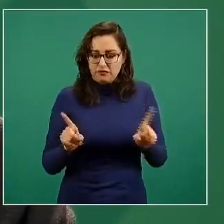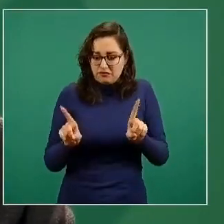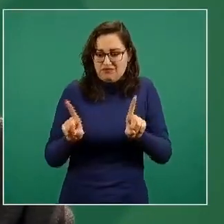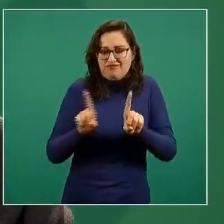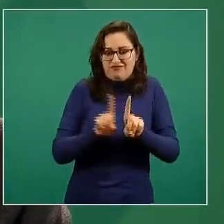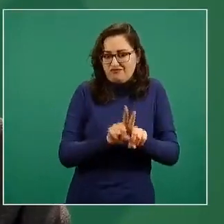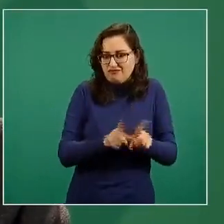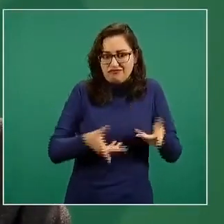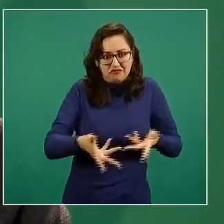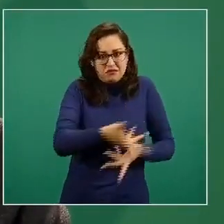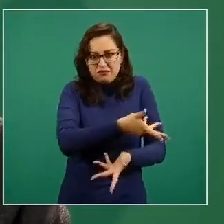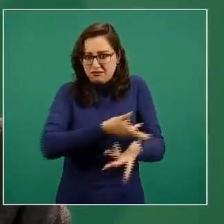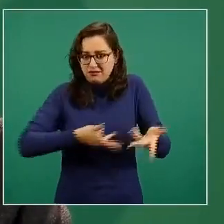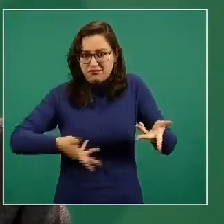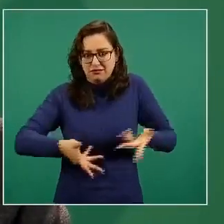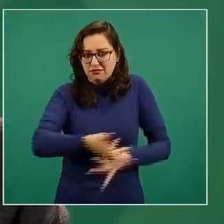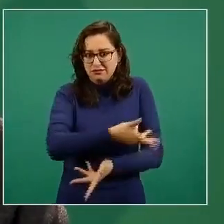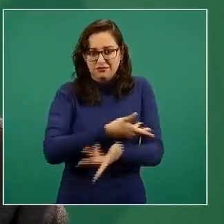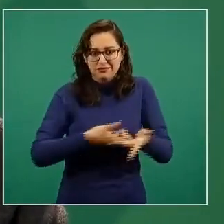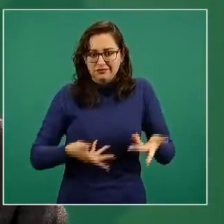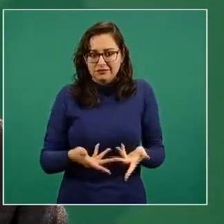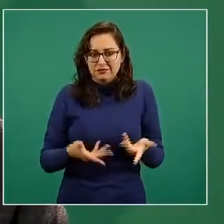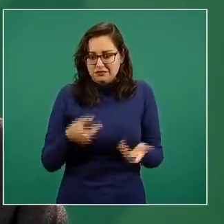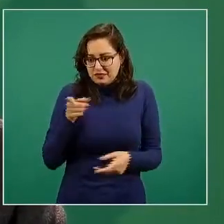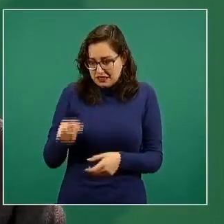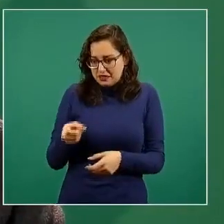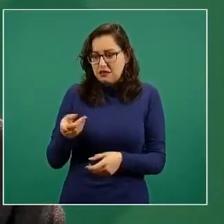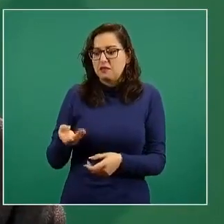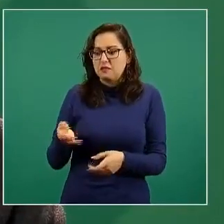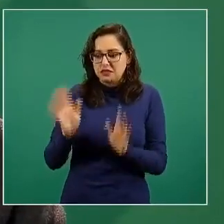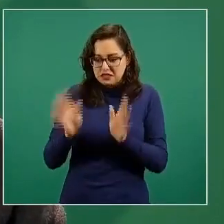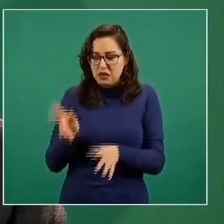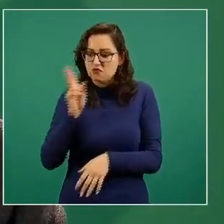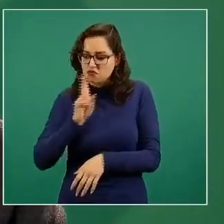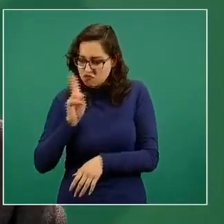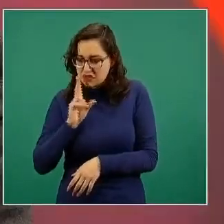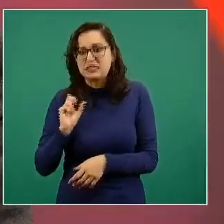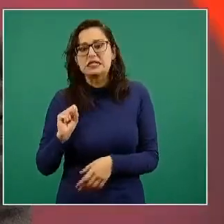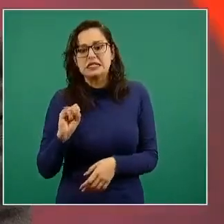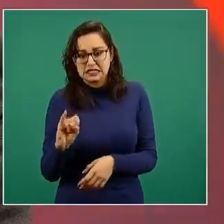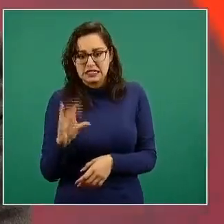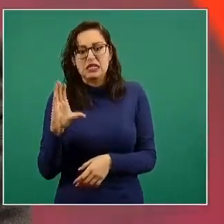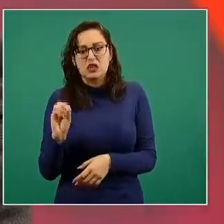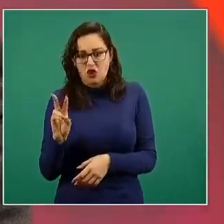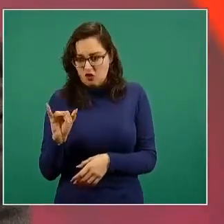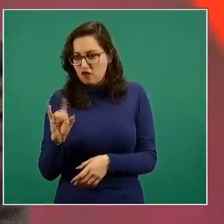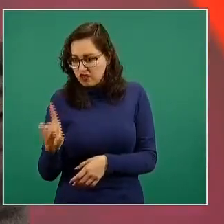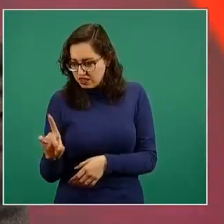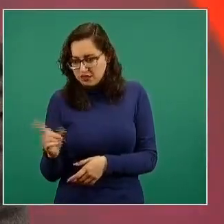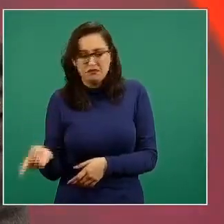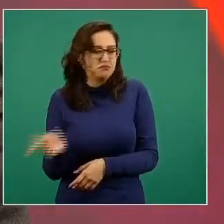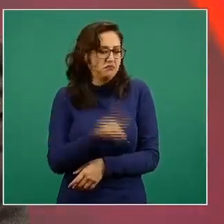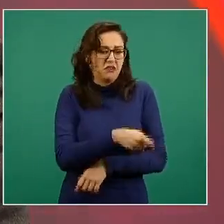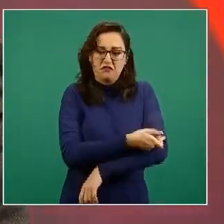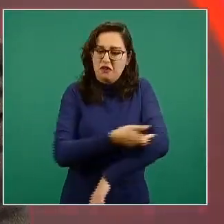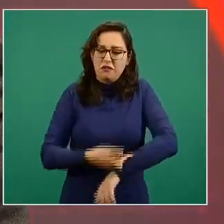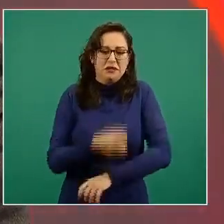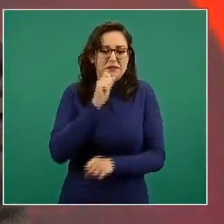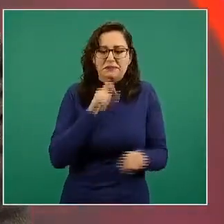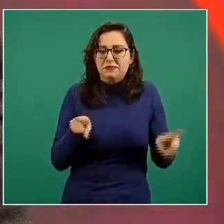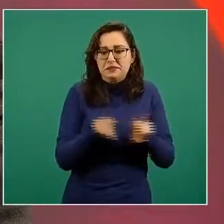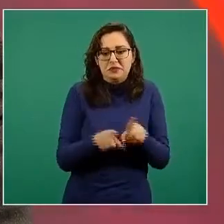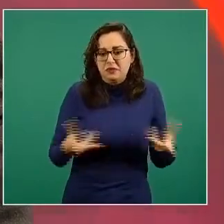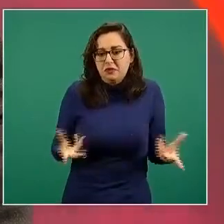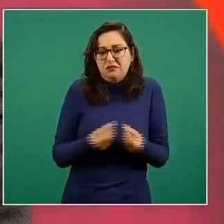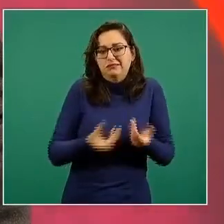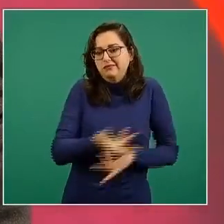convivan con alguien que tiene COVID diagnosticado por laboratorio, esas personas también tienen COVID. Esto